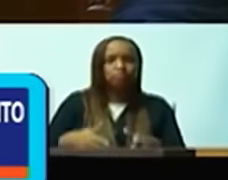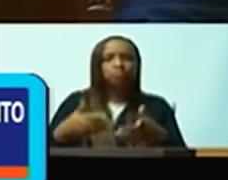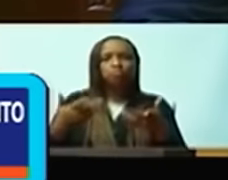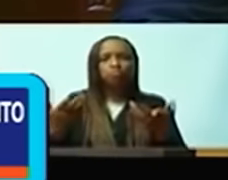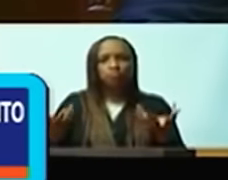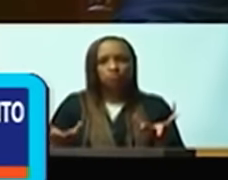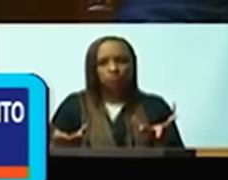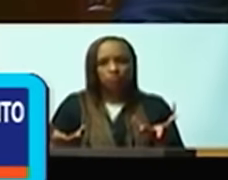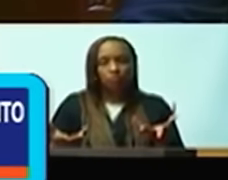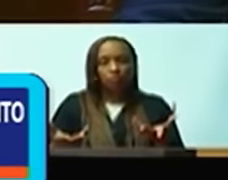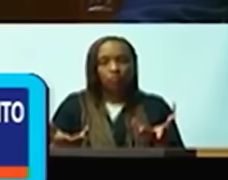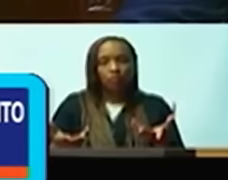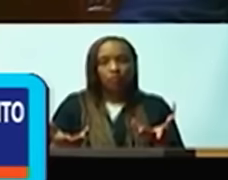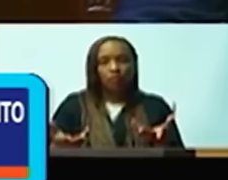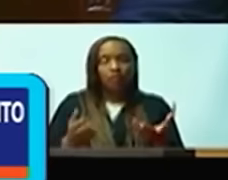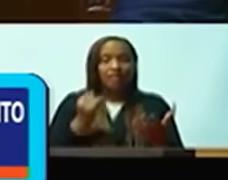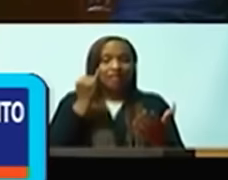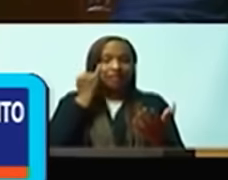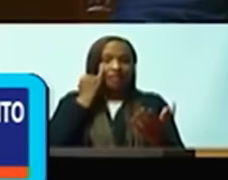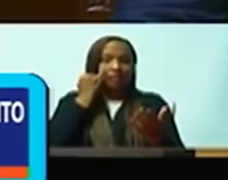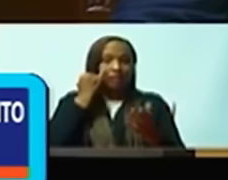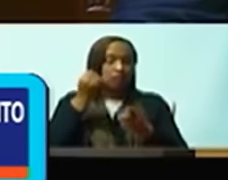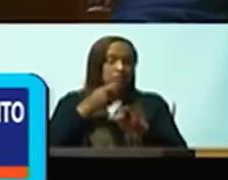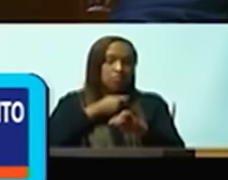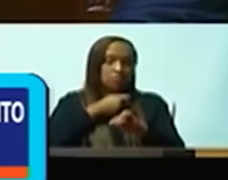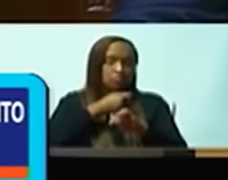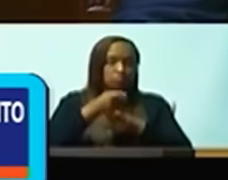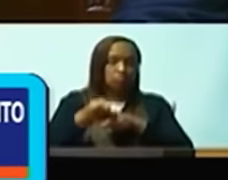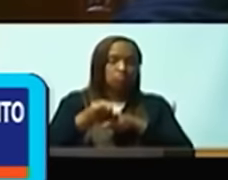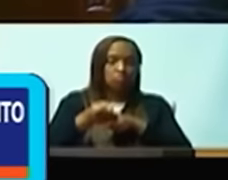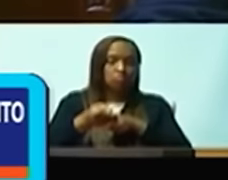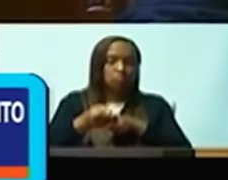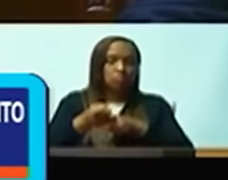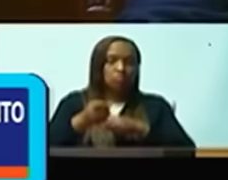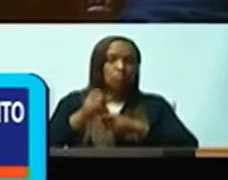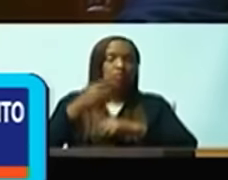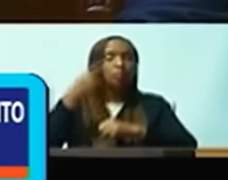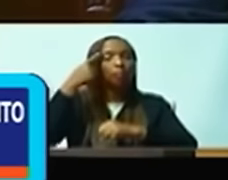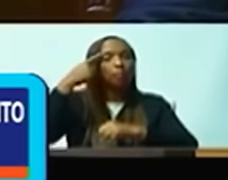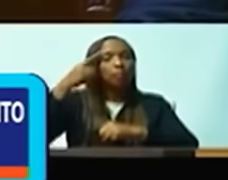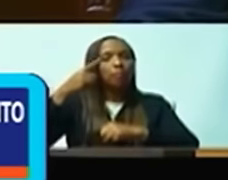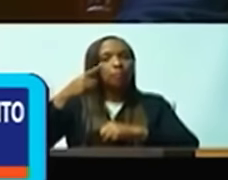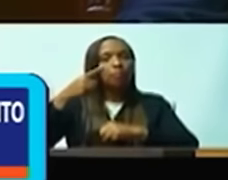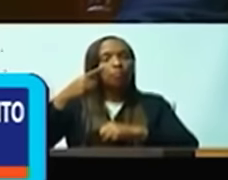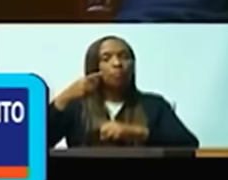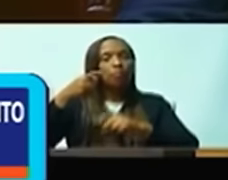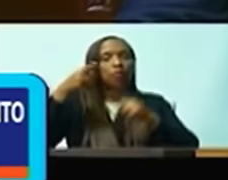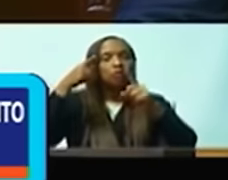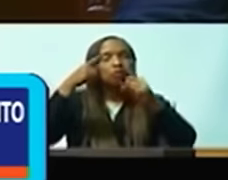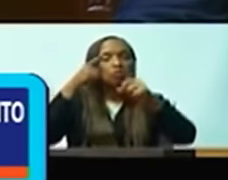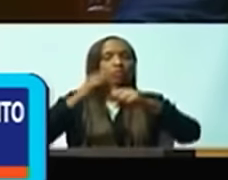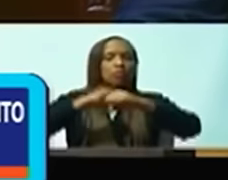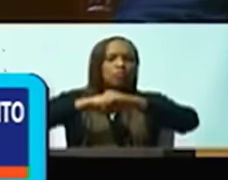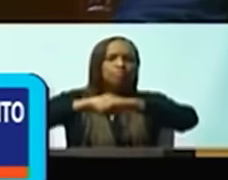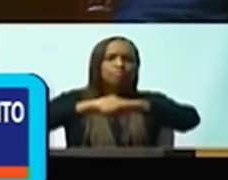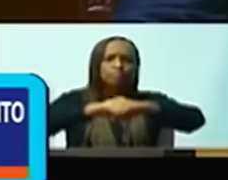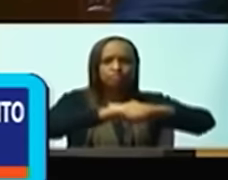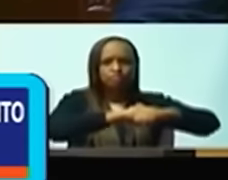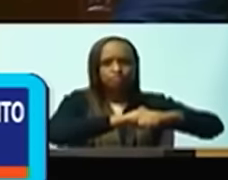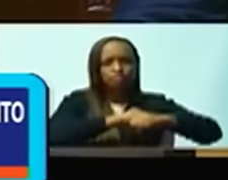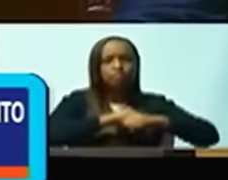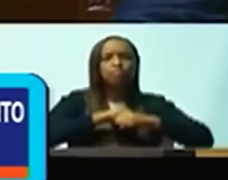sin perjuicio de las formalidades legales para la protección y garantía del derecho a la intimidad y el